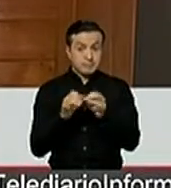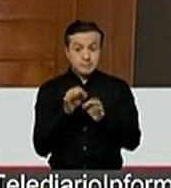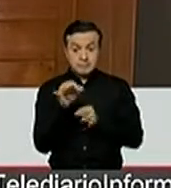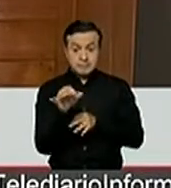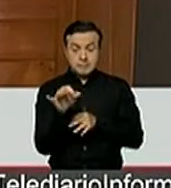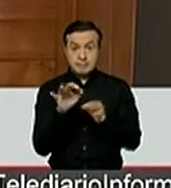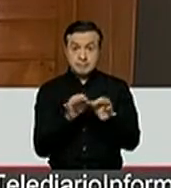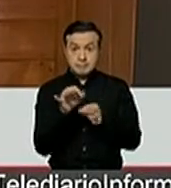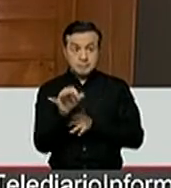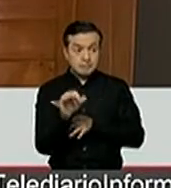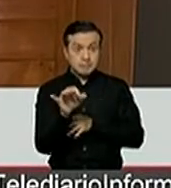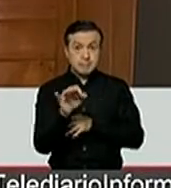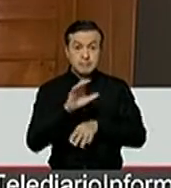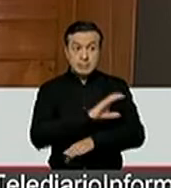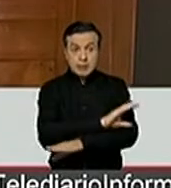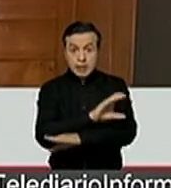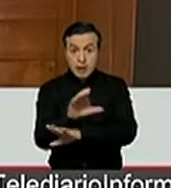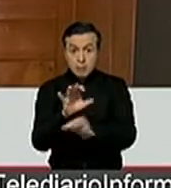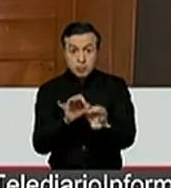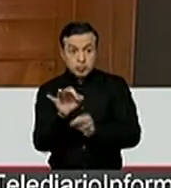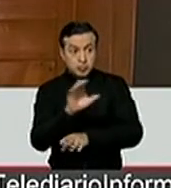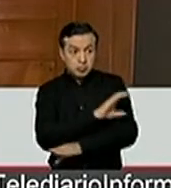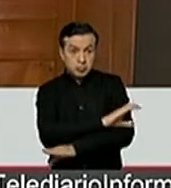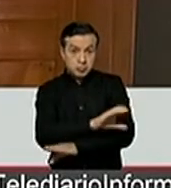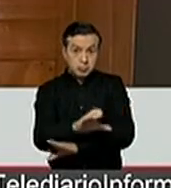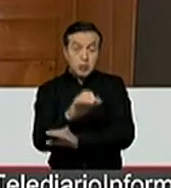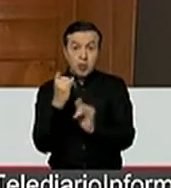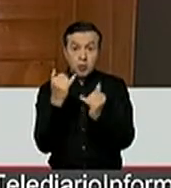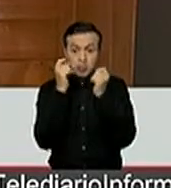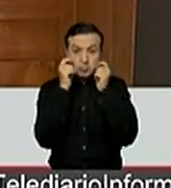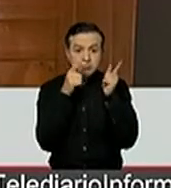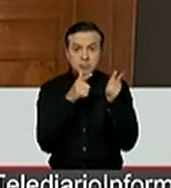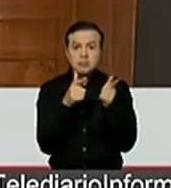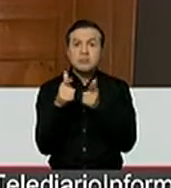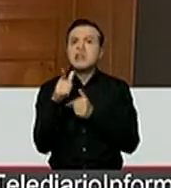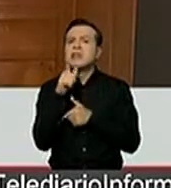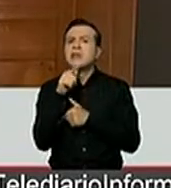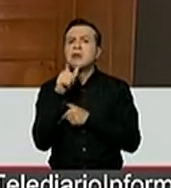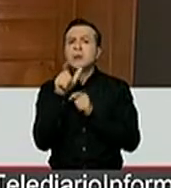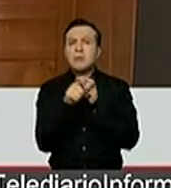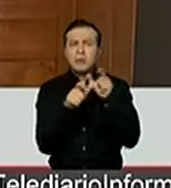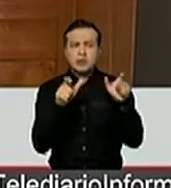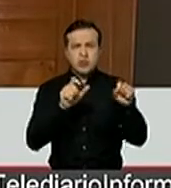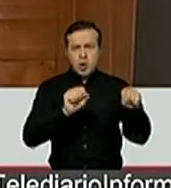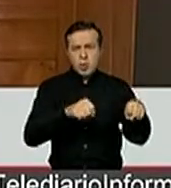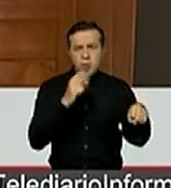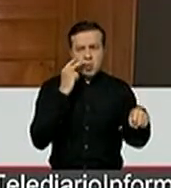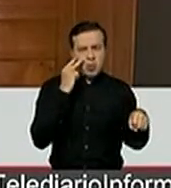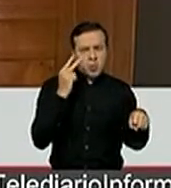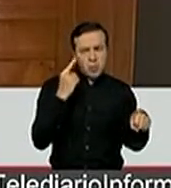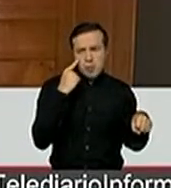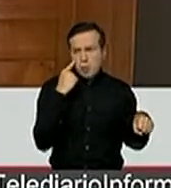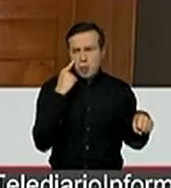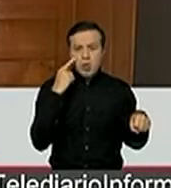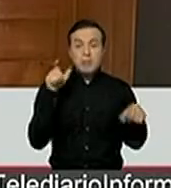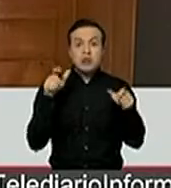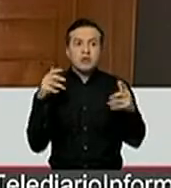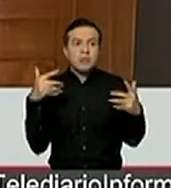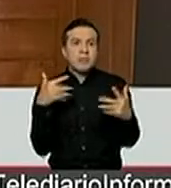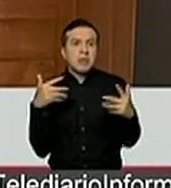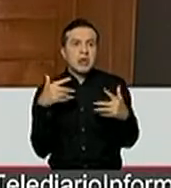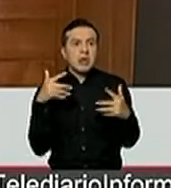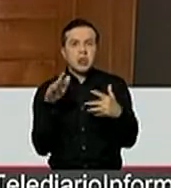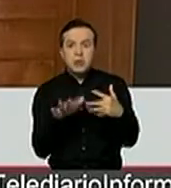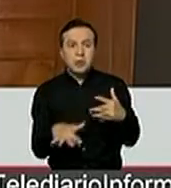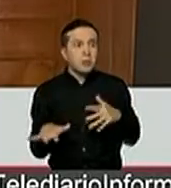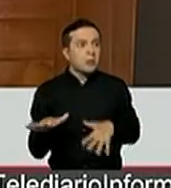cercanas a las fincas están siendo vigiladas en este momento por personas inmotorizados que siembran el terror entre los